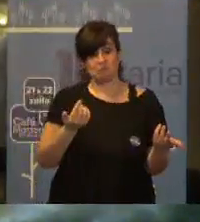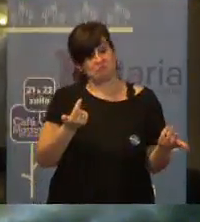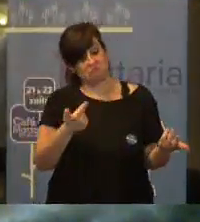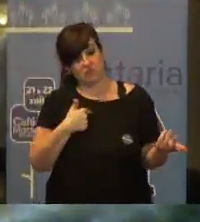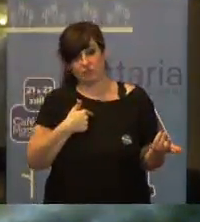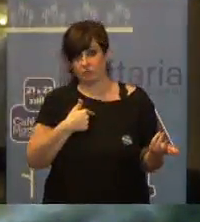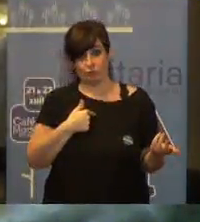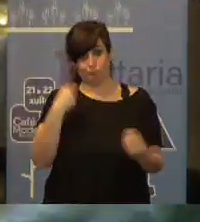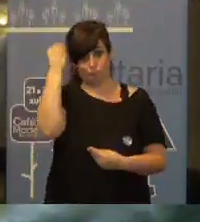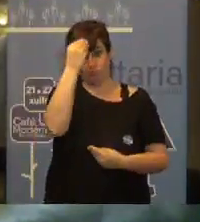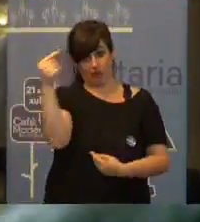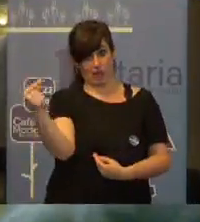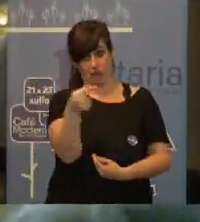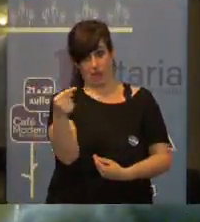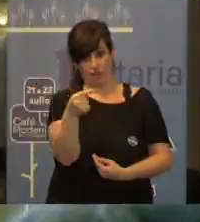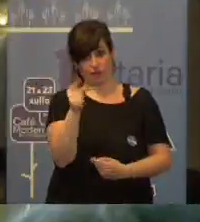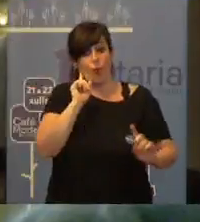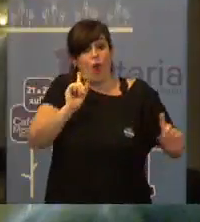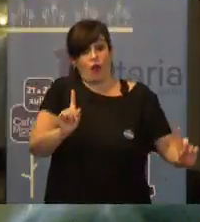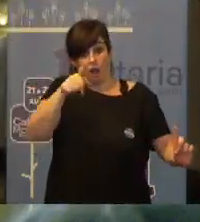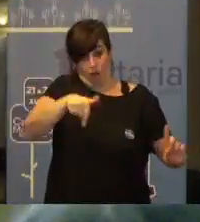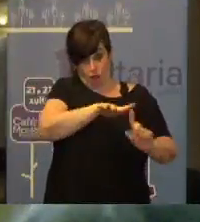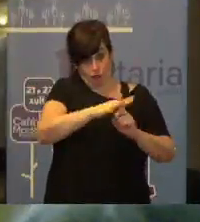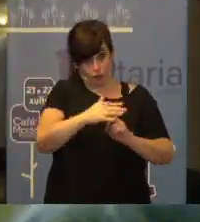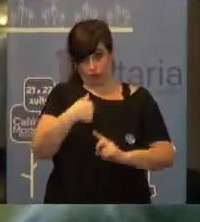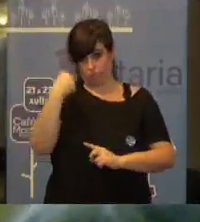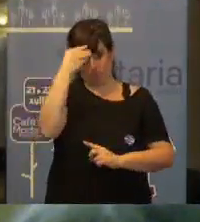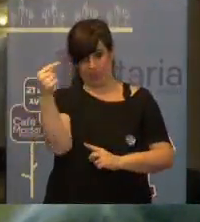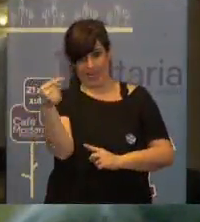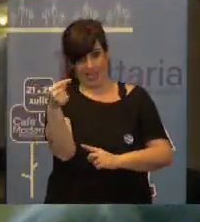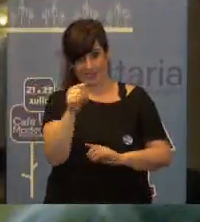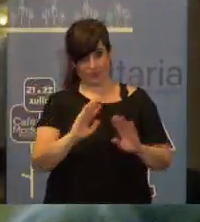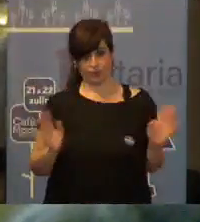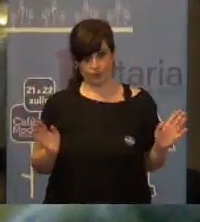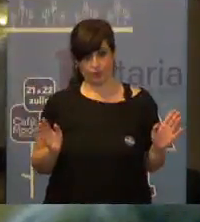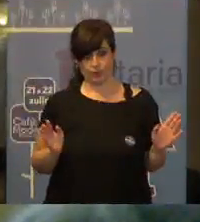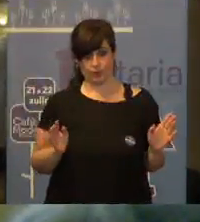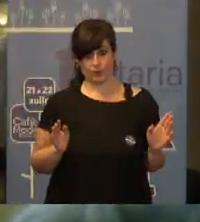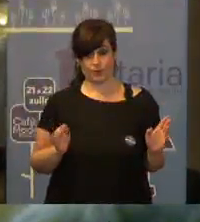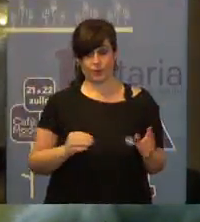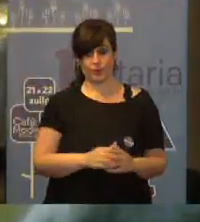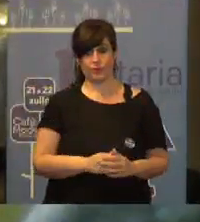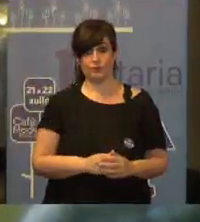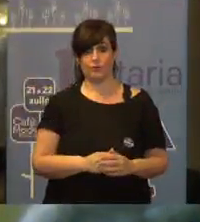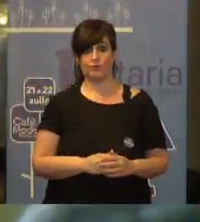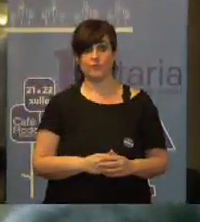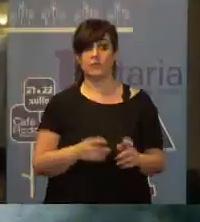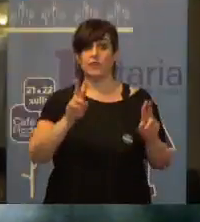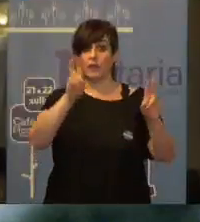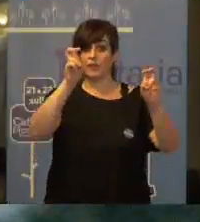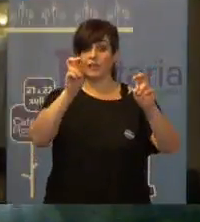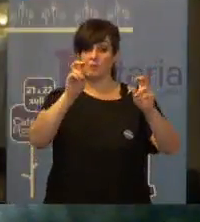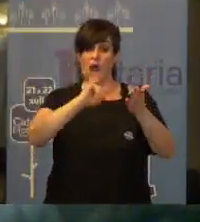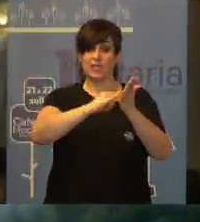máis pesimista sobre a situación, pero dentro deso, e trascendendo as tácticas, hai moito que